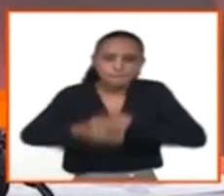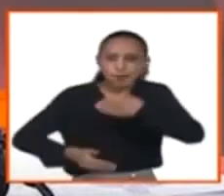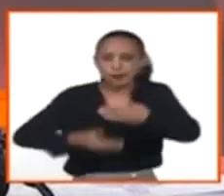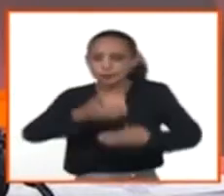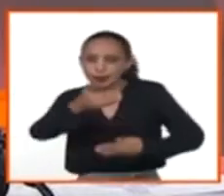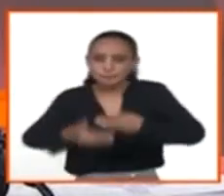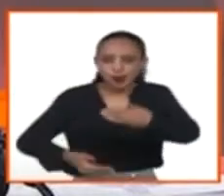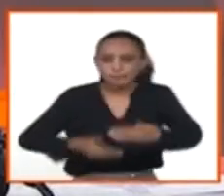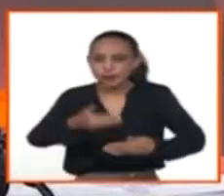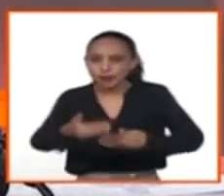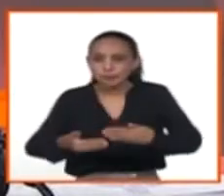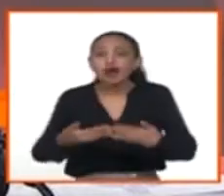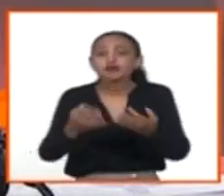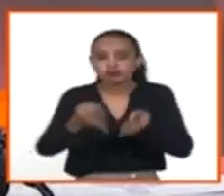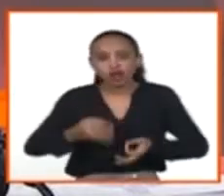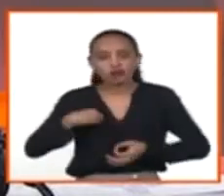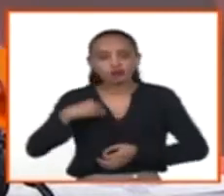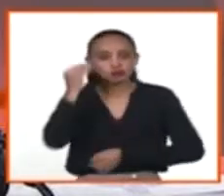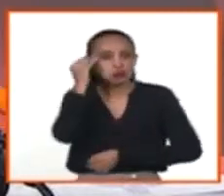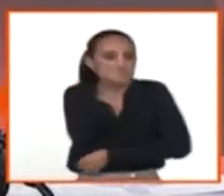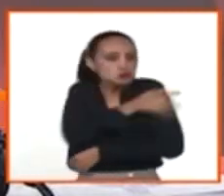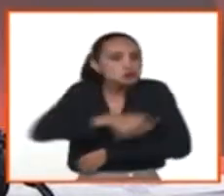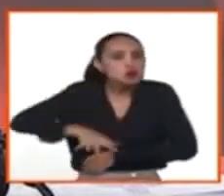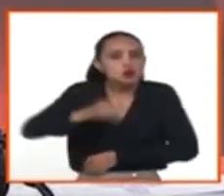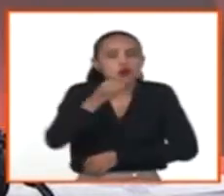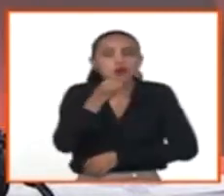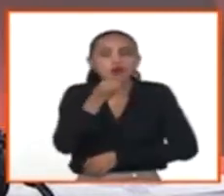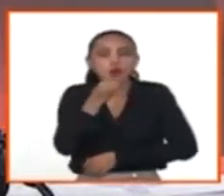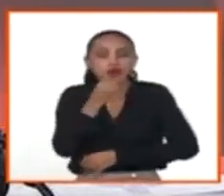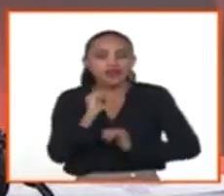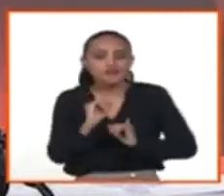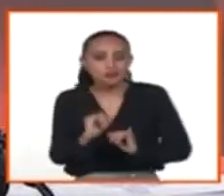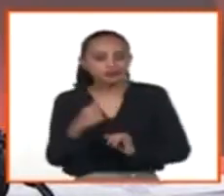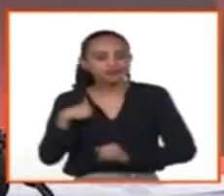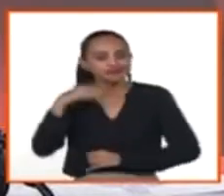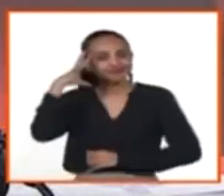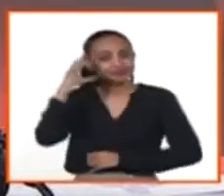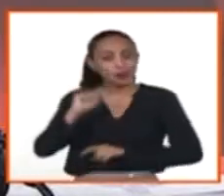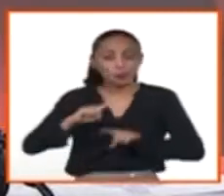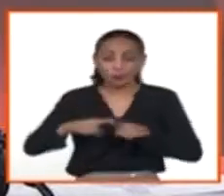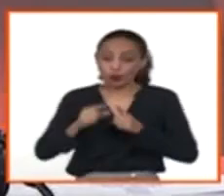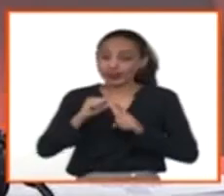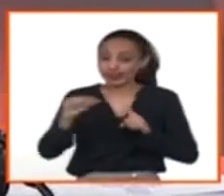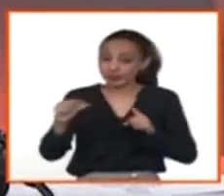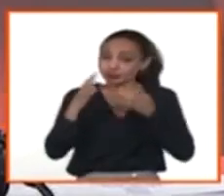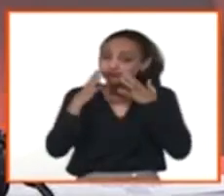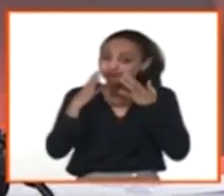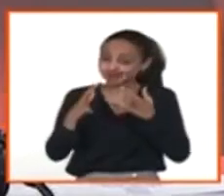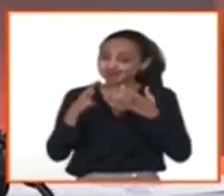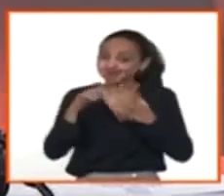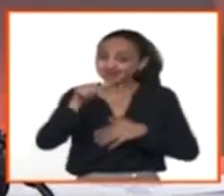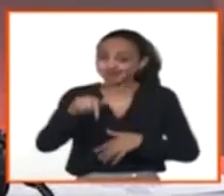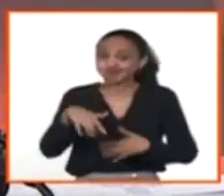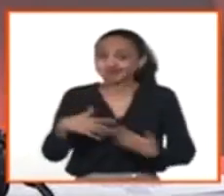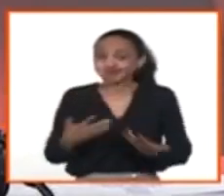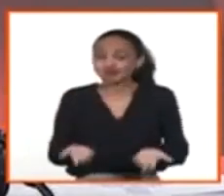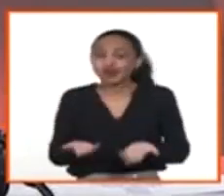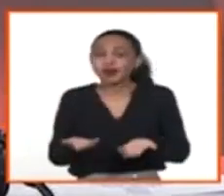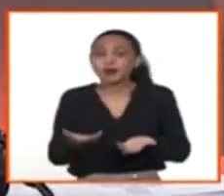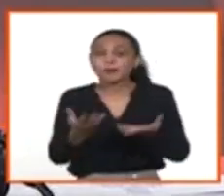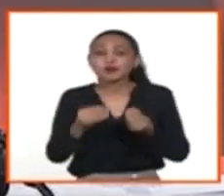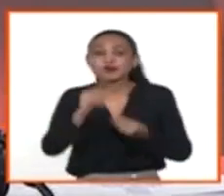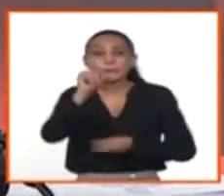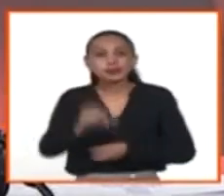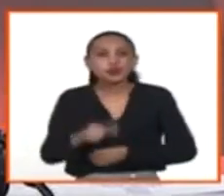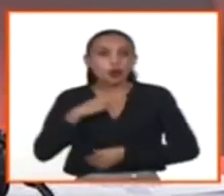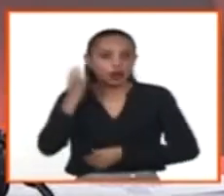la población pudiera tener acceso a esa información, justamente porque son temas polémicos, ¿no? Y son temas sobre los que muchas personas tienen